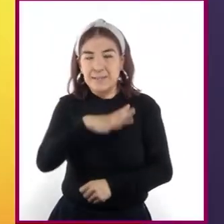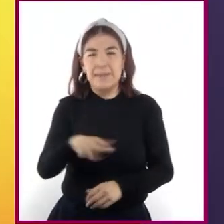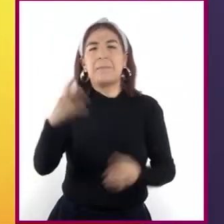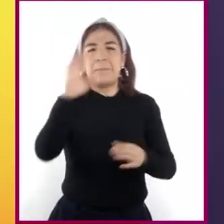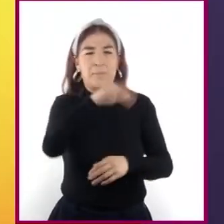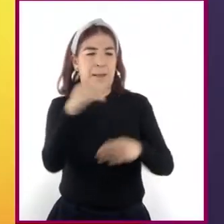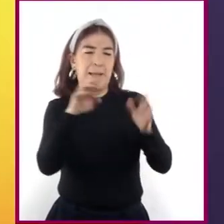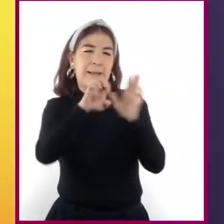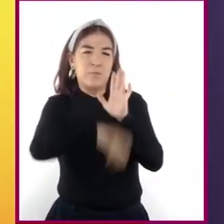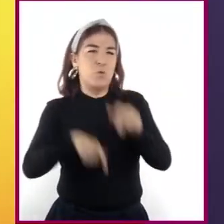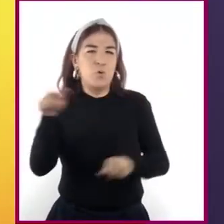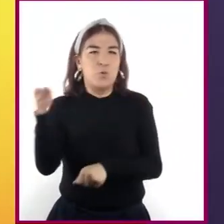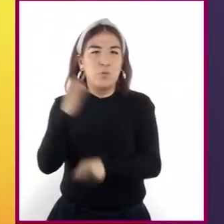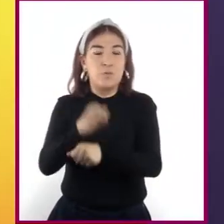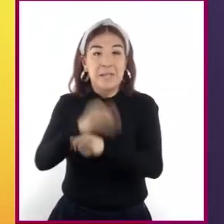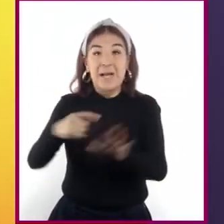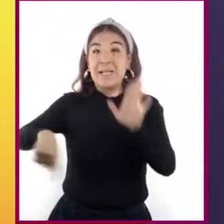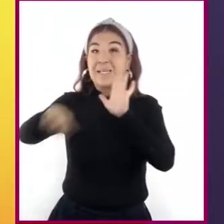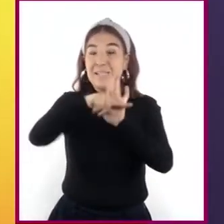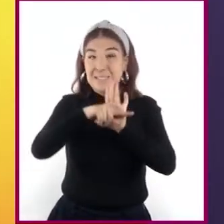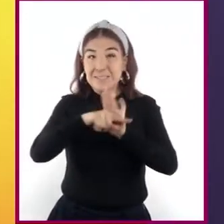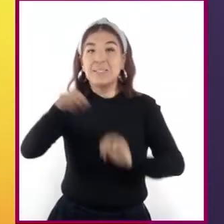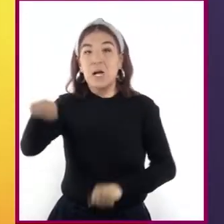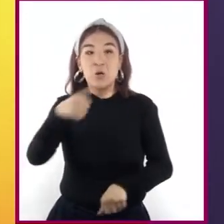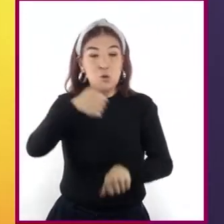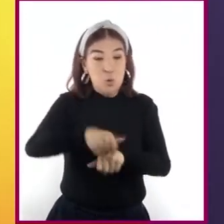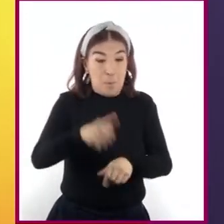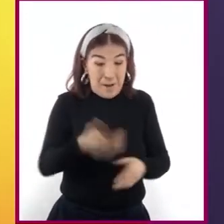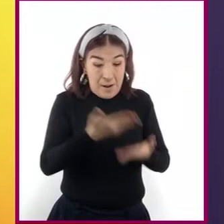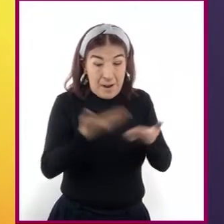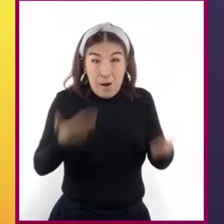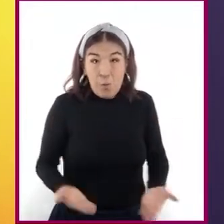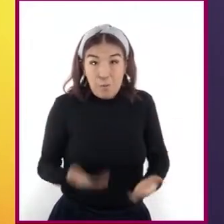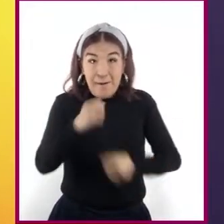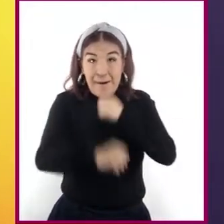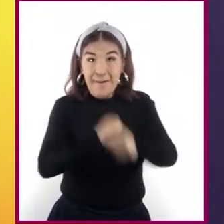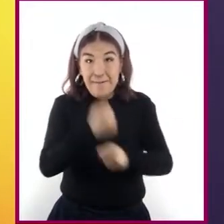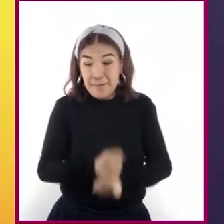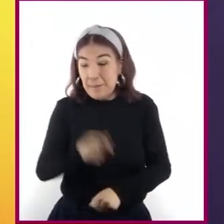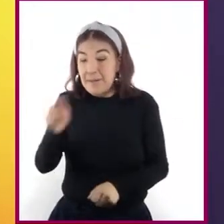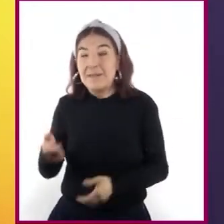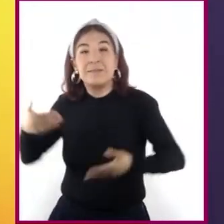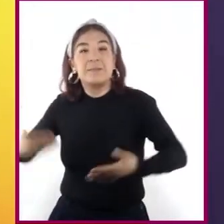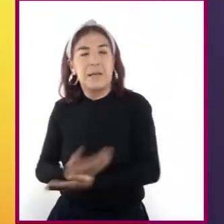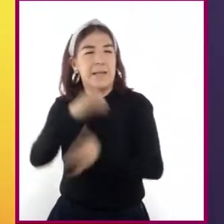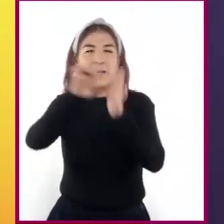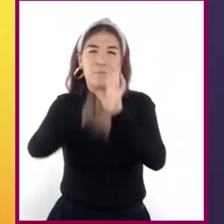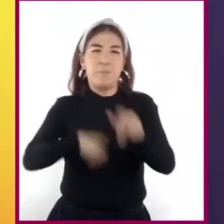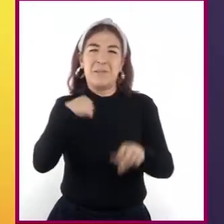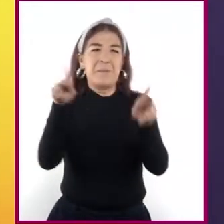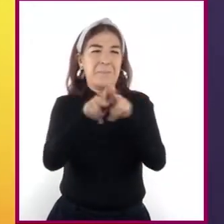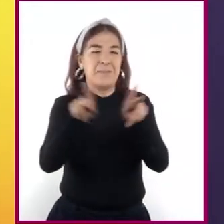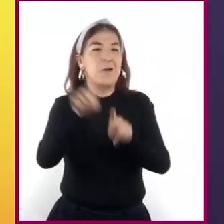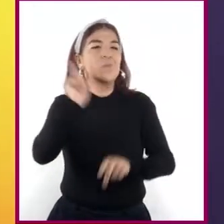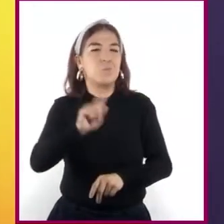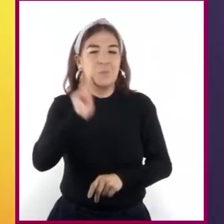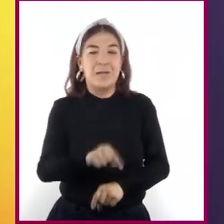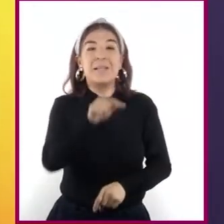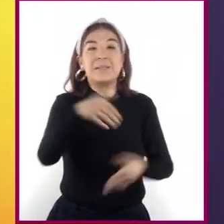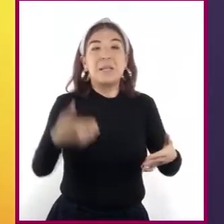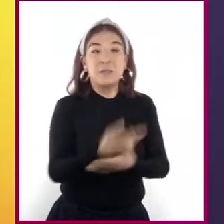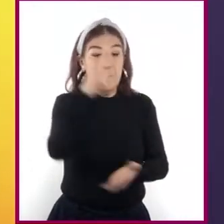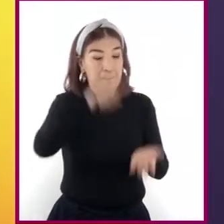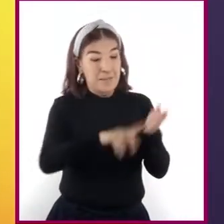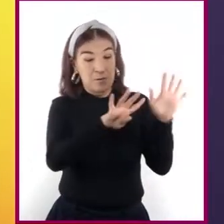suelo restar al año actual el año de nacimiento. Por ejemplo, mi prima Norma nació en el año